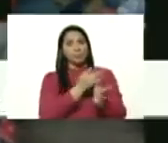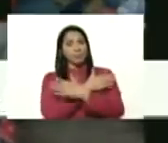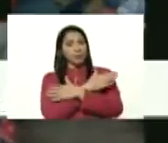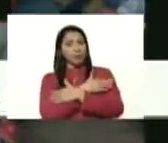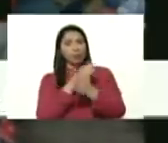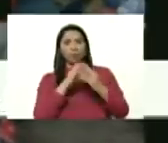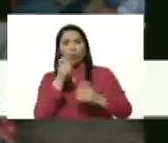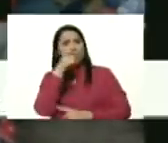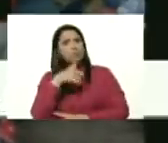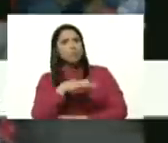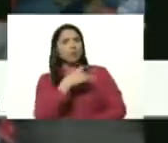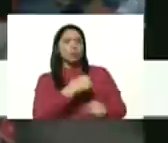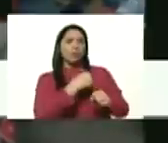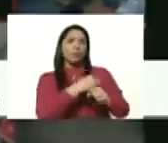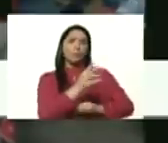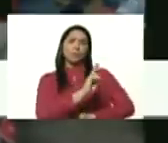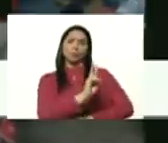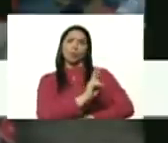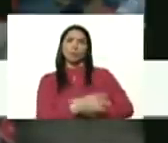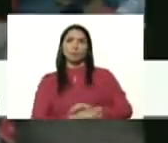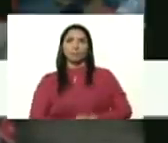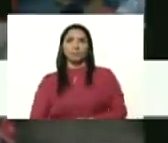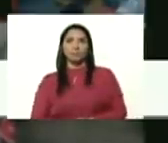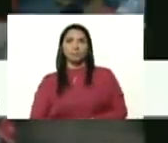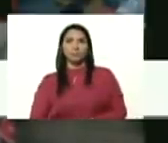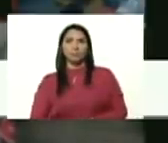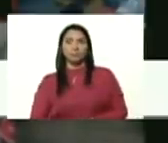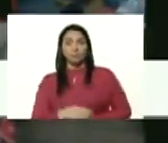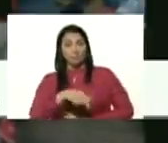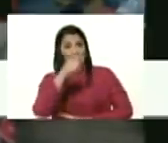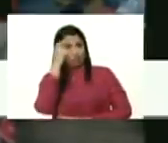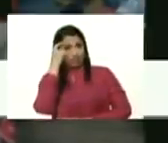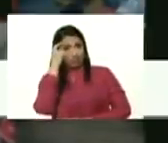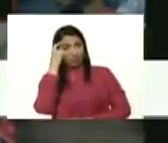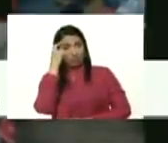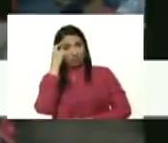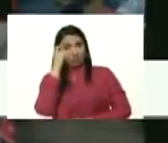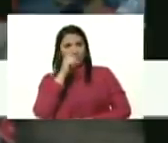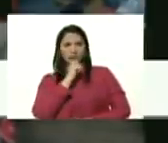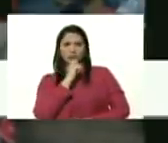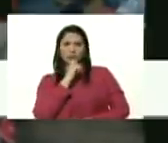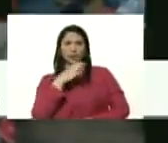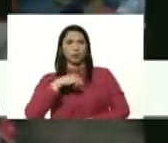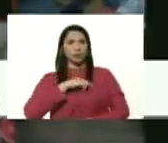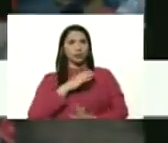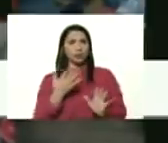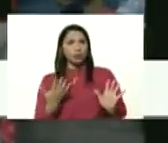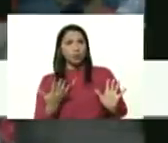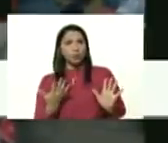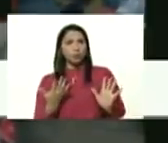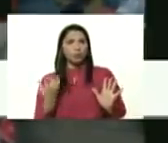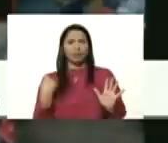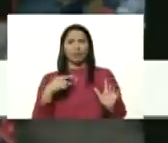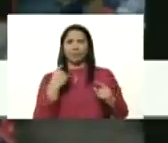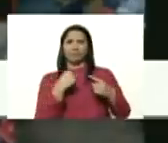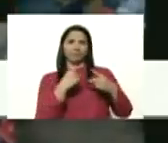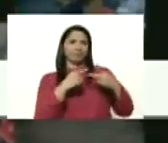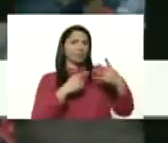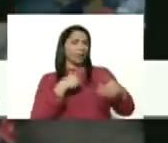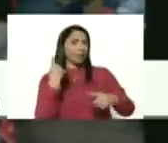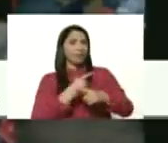pueblo trabajador venezolano, en este, a pesar de que son difíciles, nosotros tenemos muchas cosas que